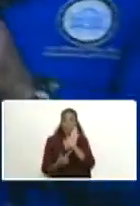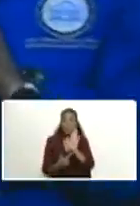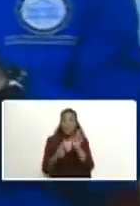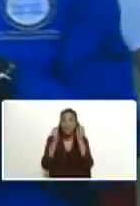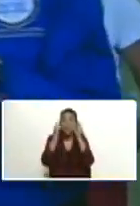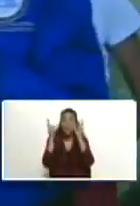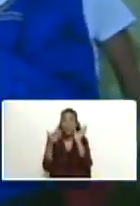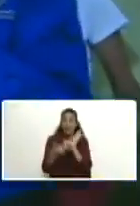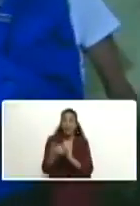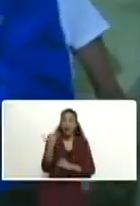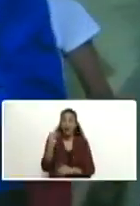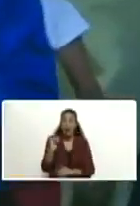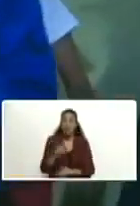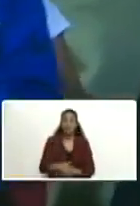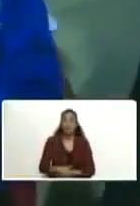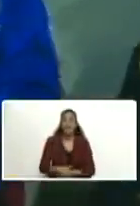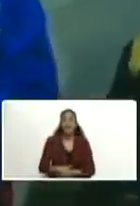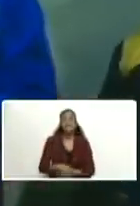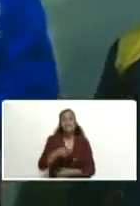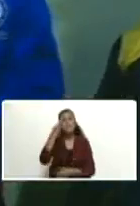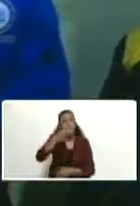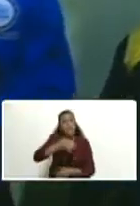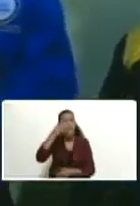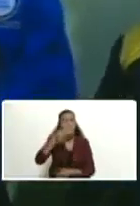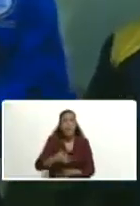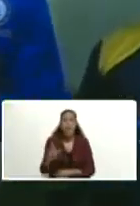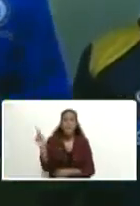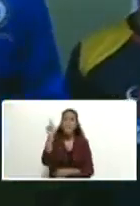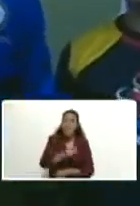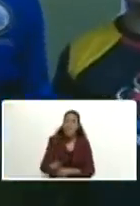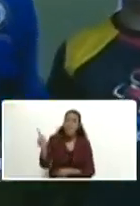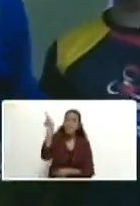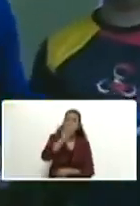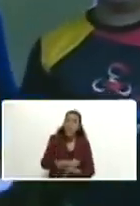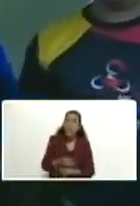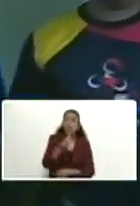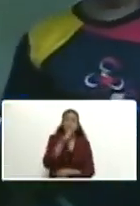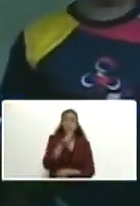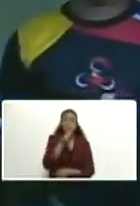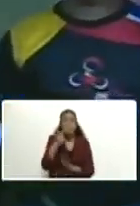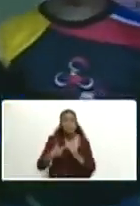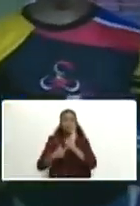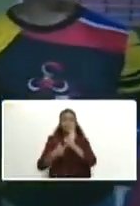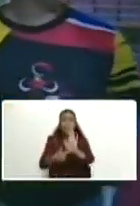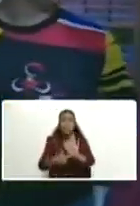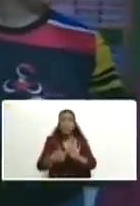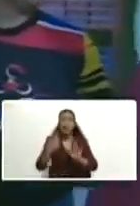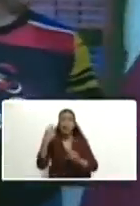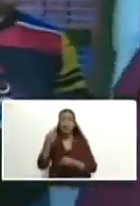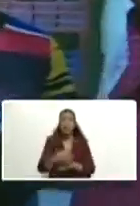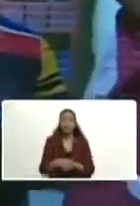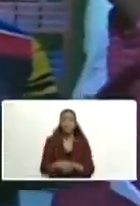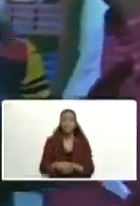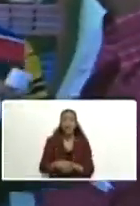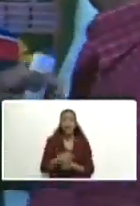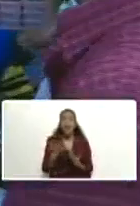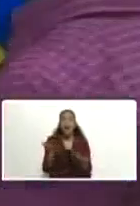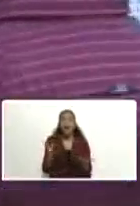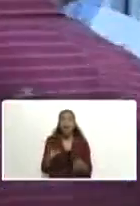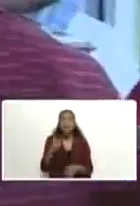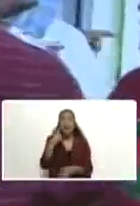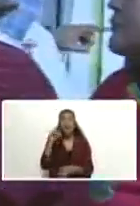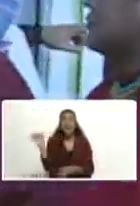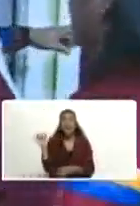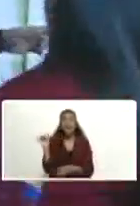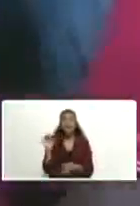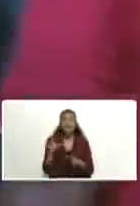sorpresa. Aquí llega religiosamente cada mes lo que hemos visto a la fresca chicha. Ahí